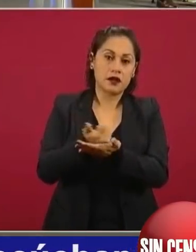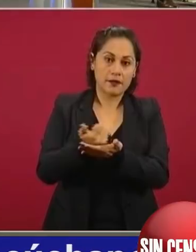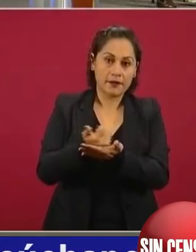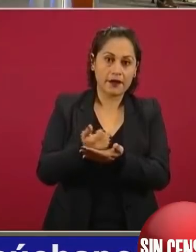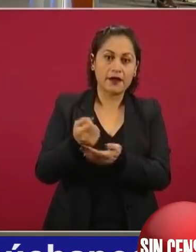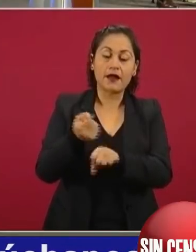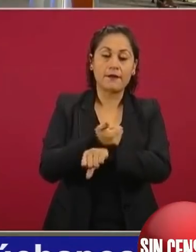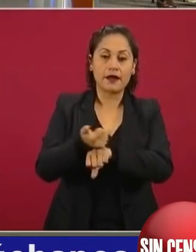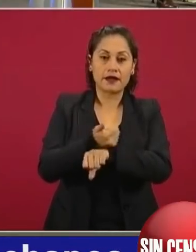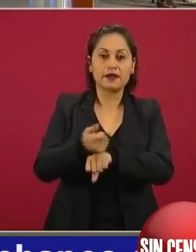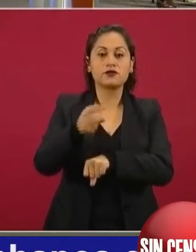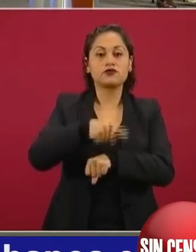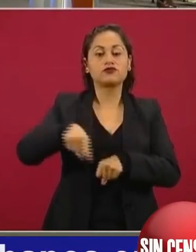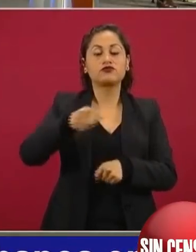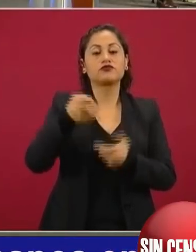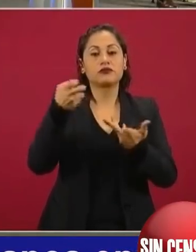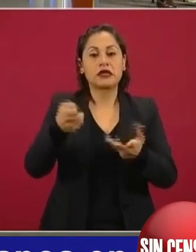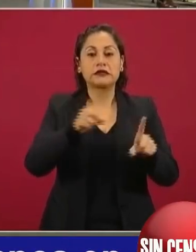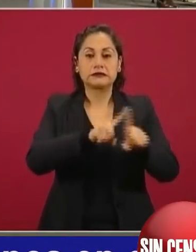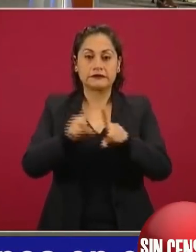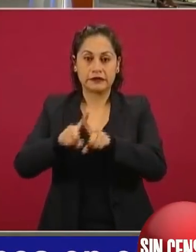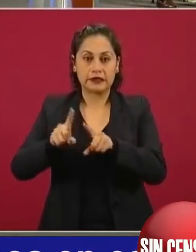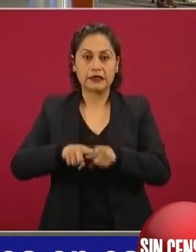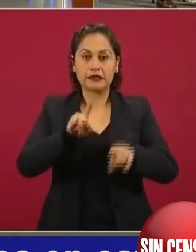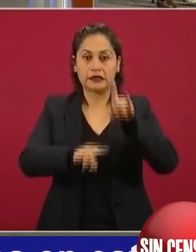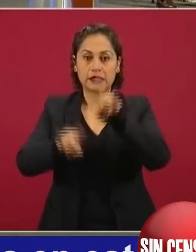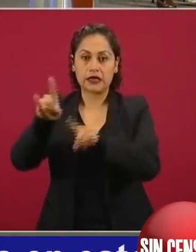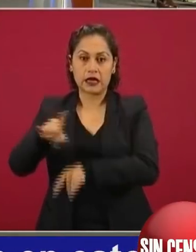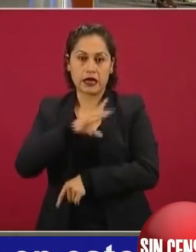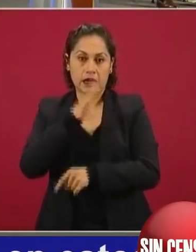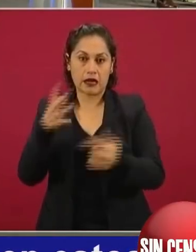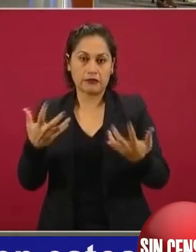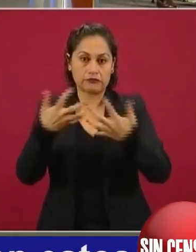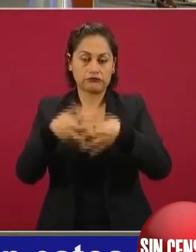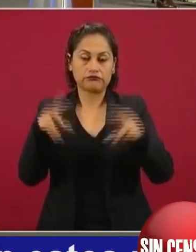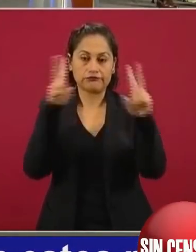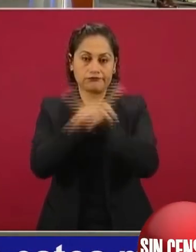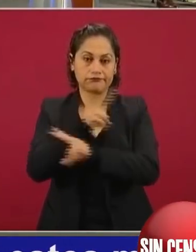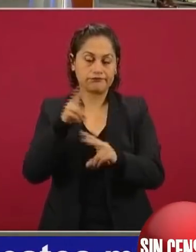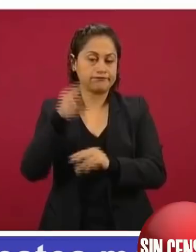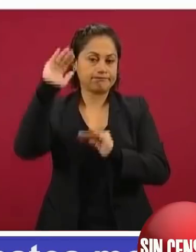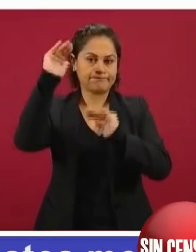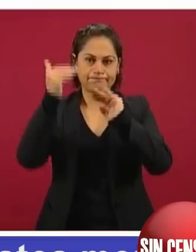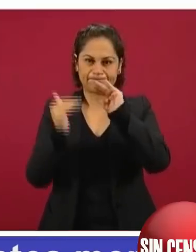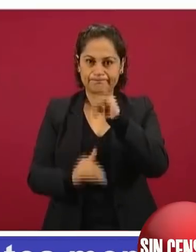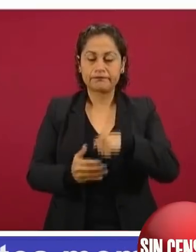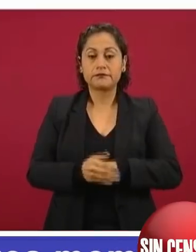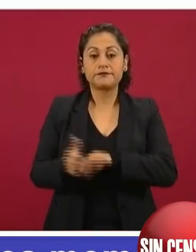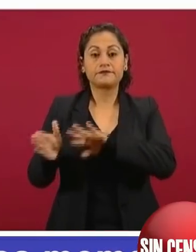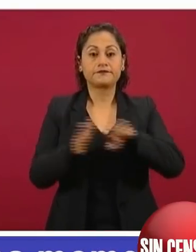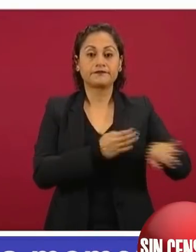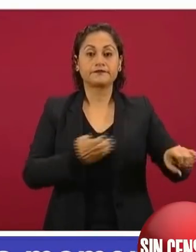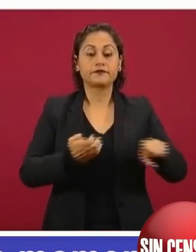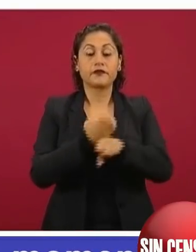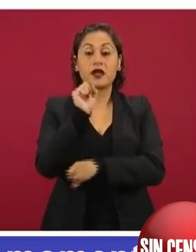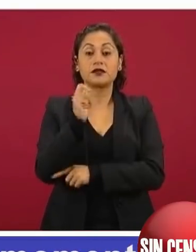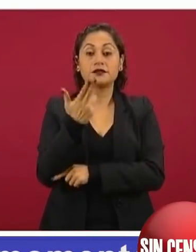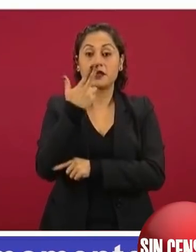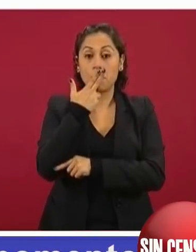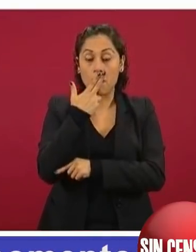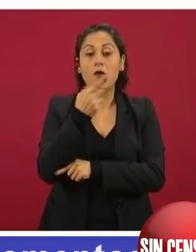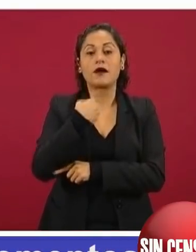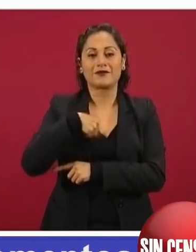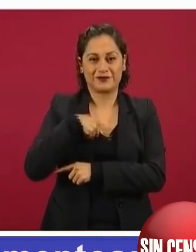ocupación mínima de camas con ventilador y generales. La siguiente. En el estado de Chihuahua es justo lo que habíamos estado